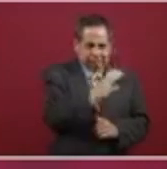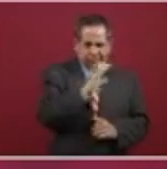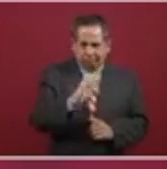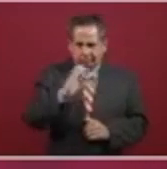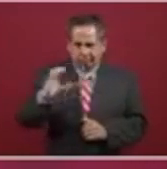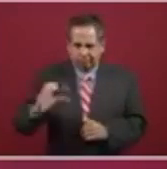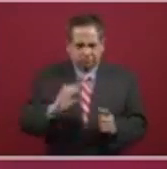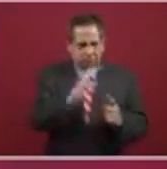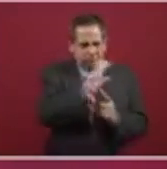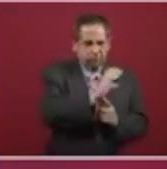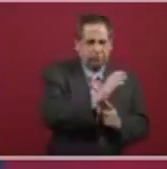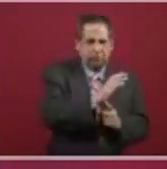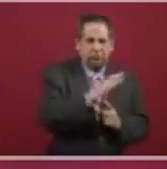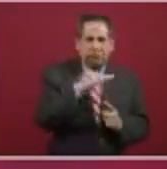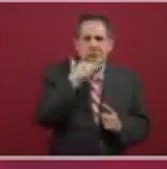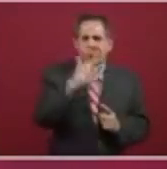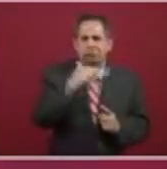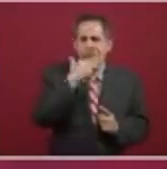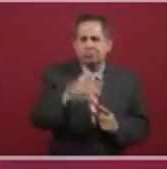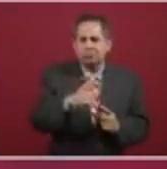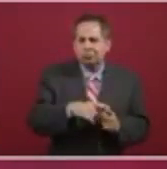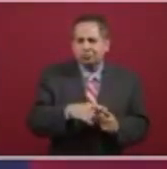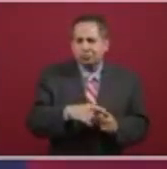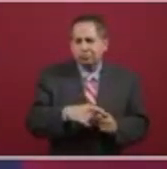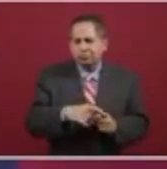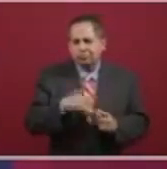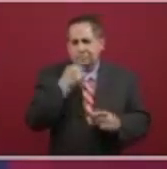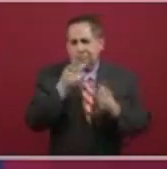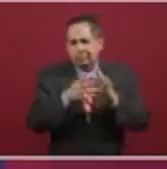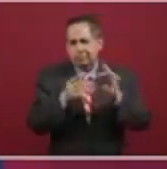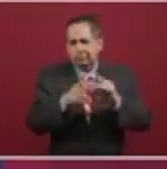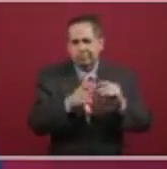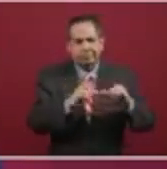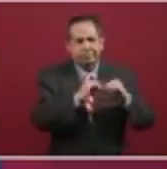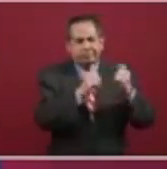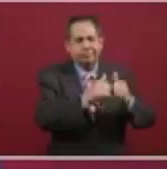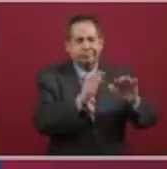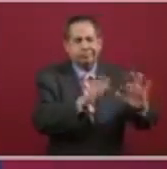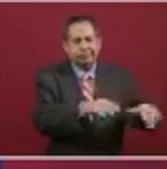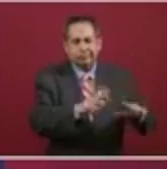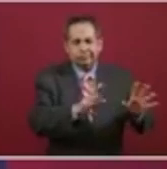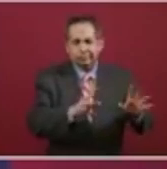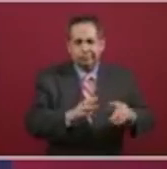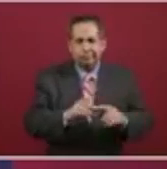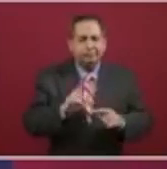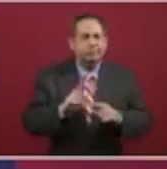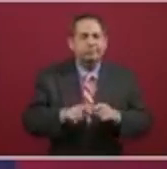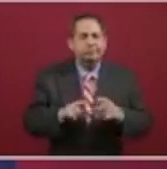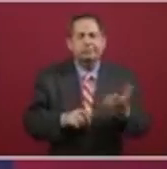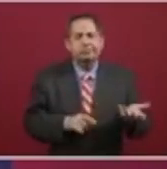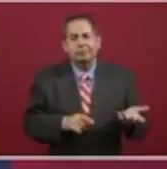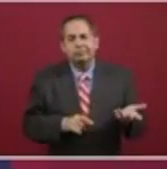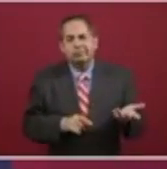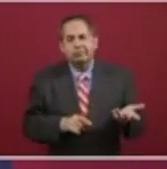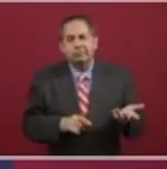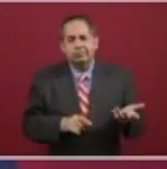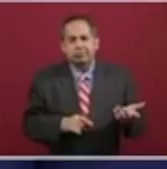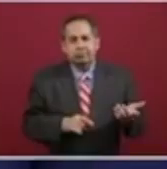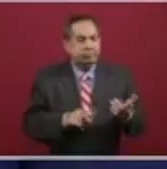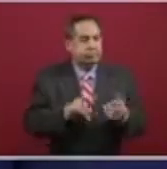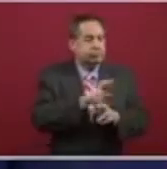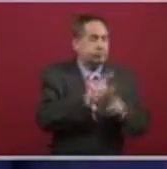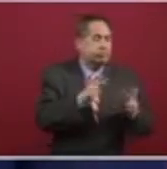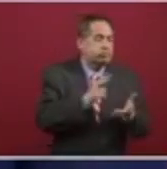de corrupción. O sea, no quiero hablar de las asociaciones donde hay